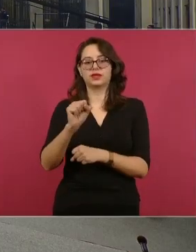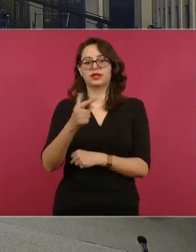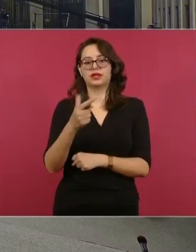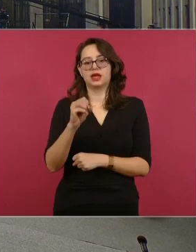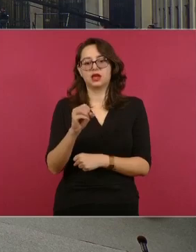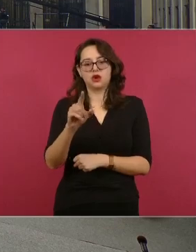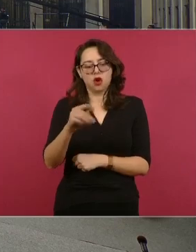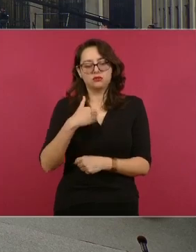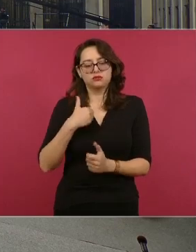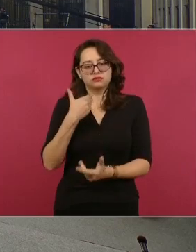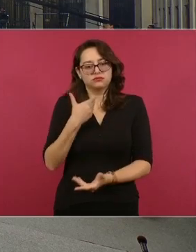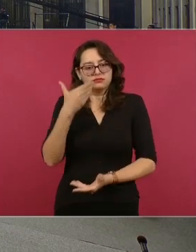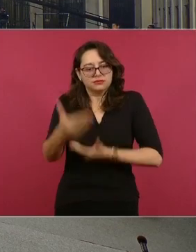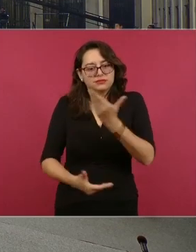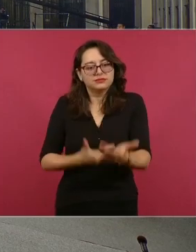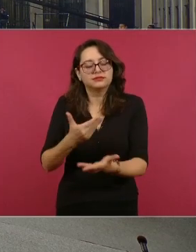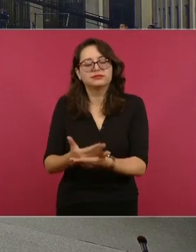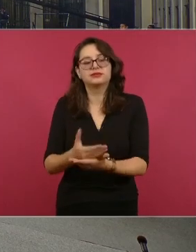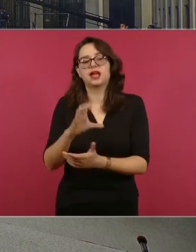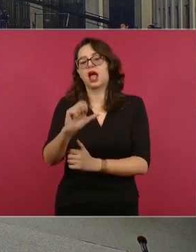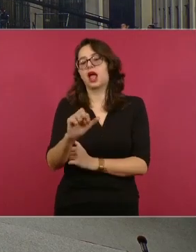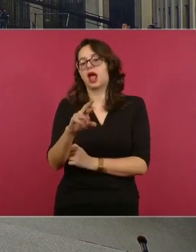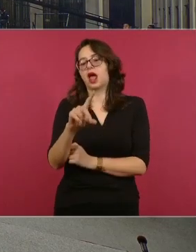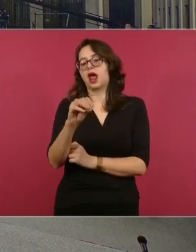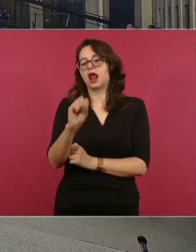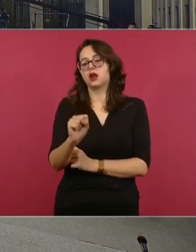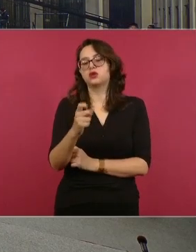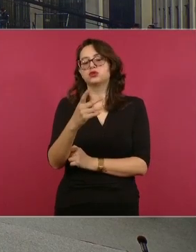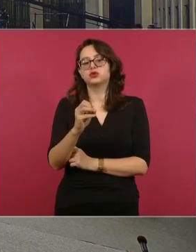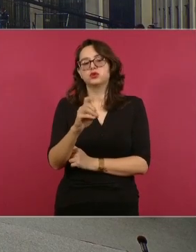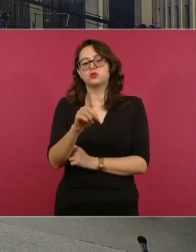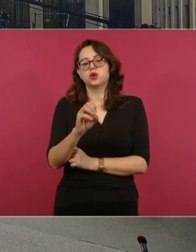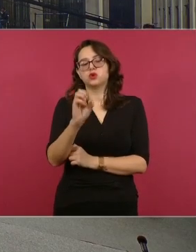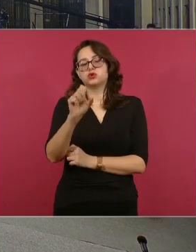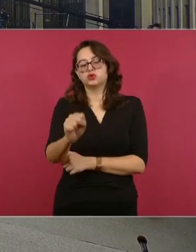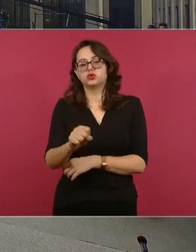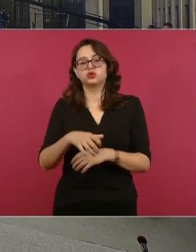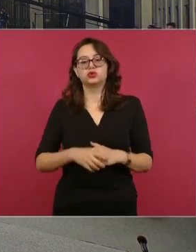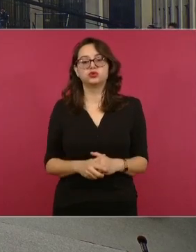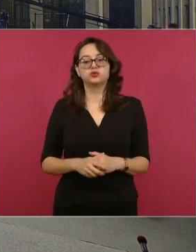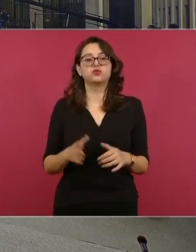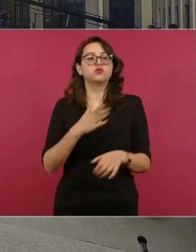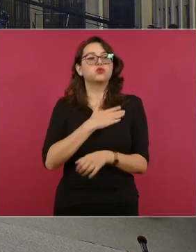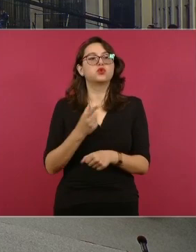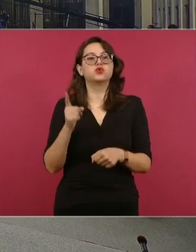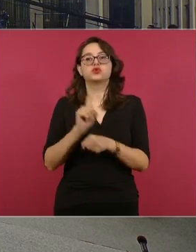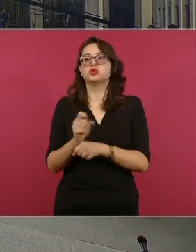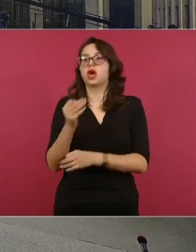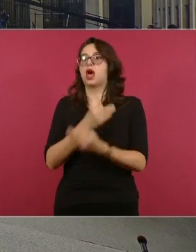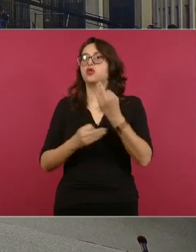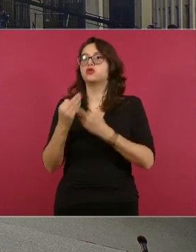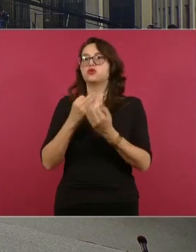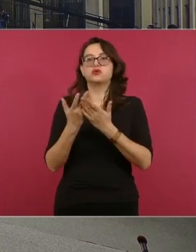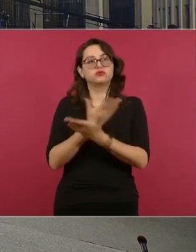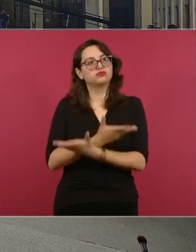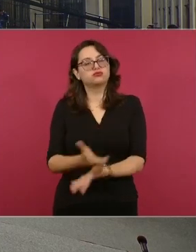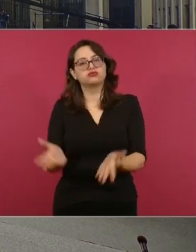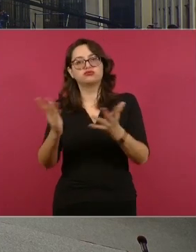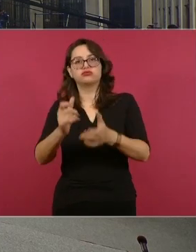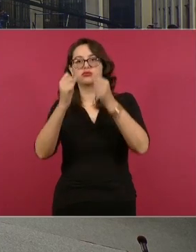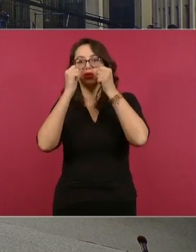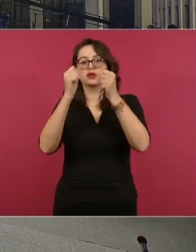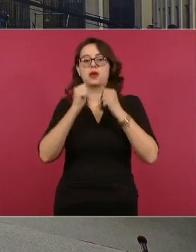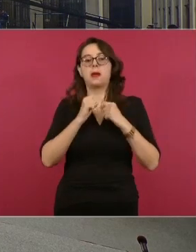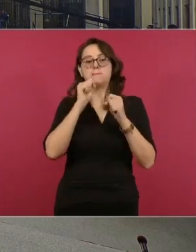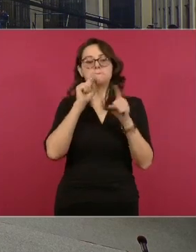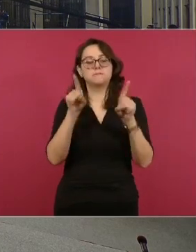Carlos Pozos, reportero de la Molécula Oficial. Muy buenos días a quienes nos ven y a los que escuchan, y al secretario de Salud y a Zoe